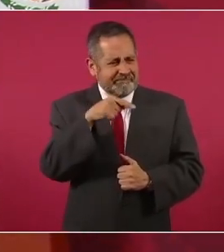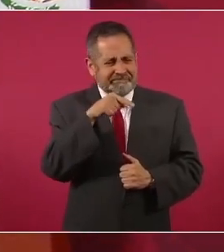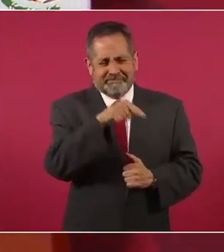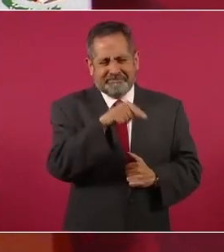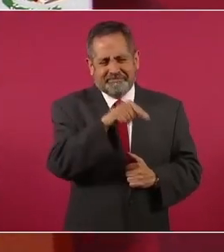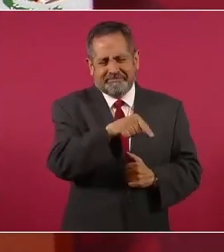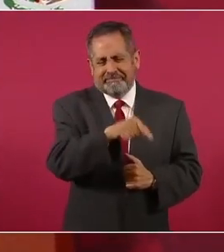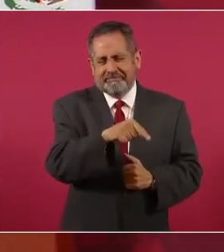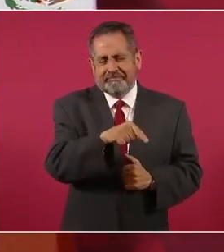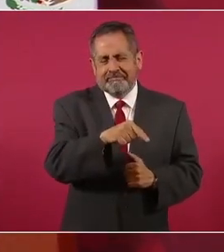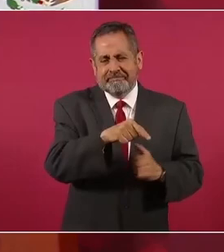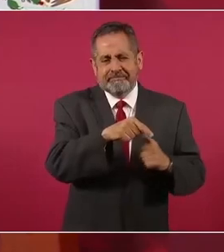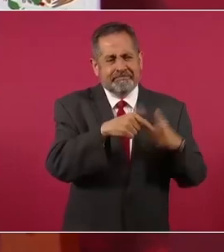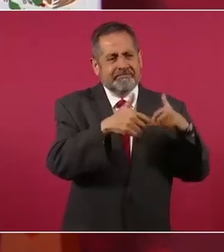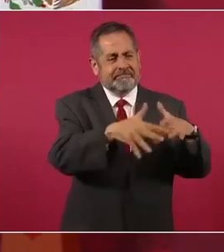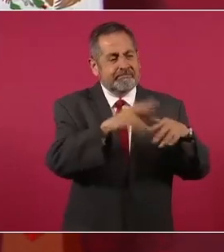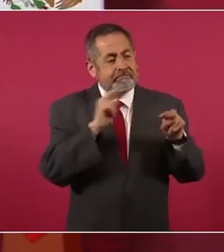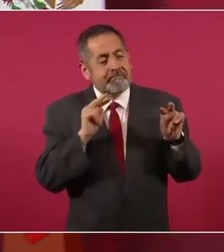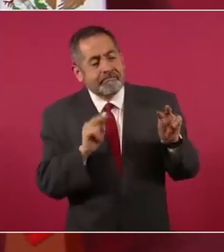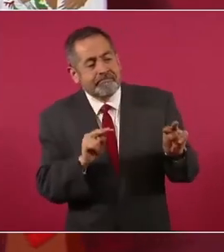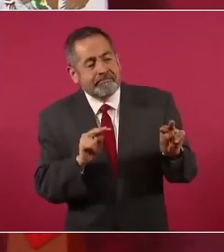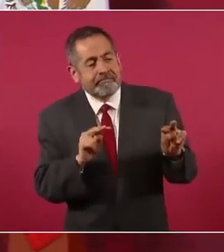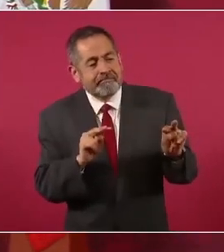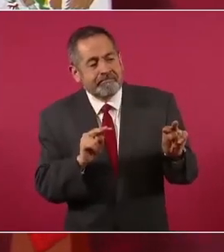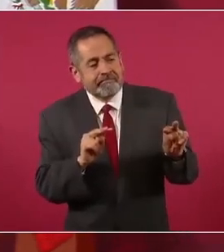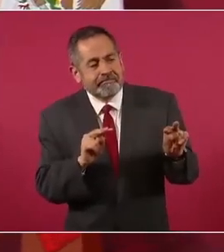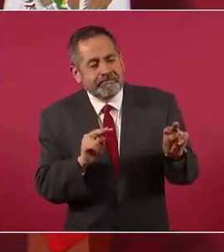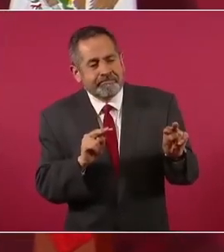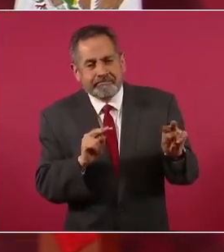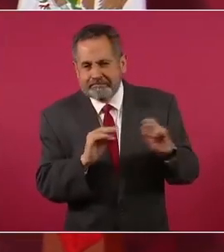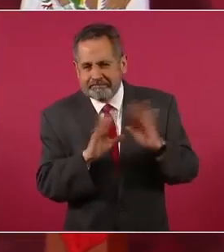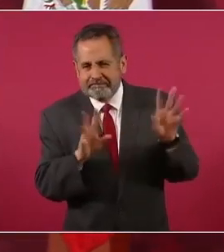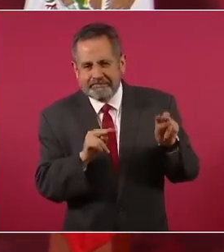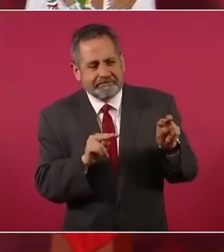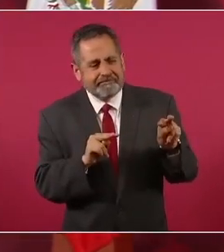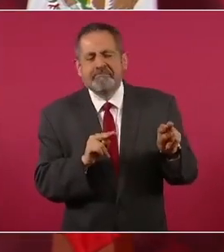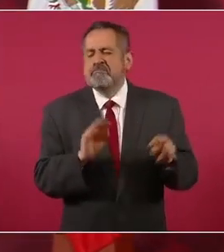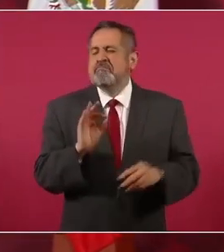porque si no,